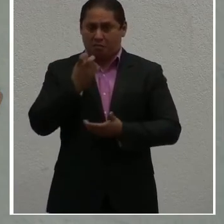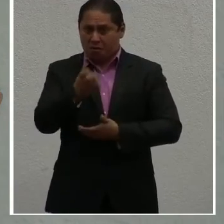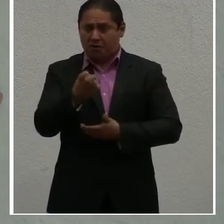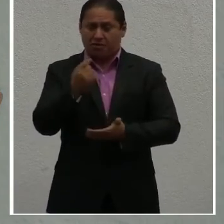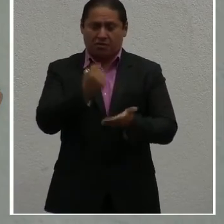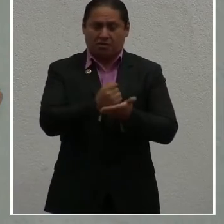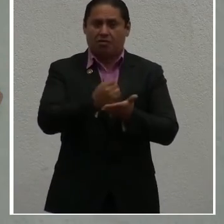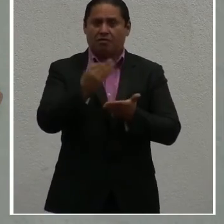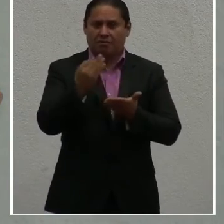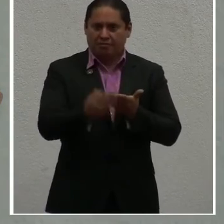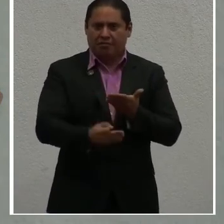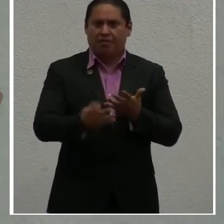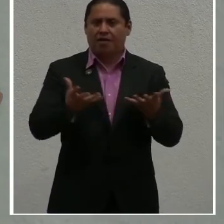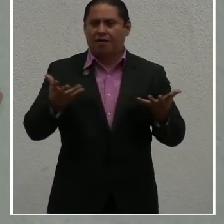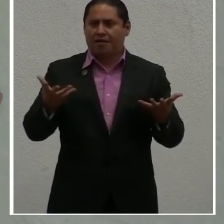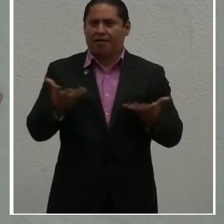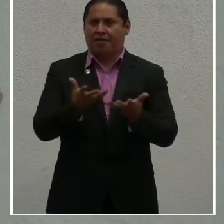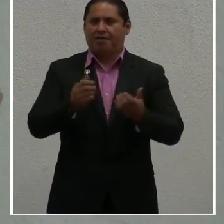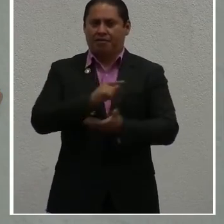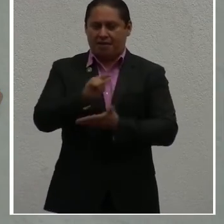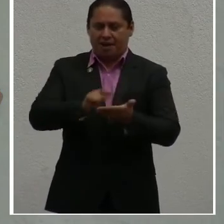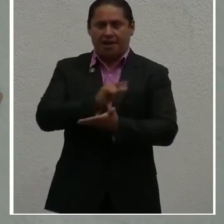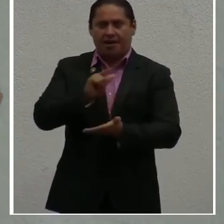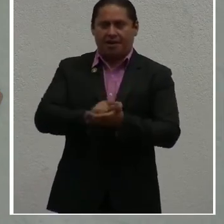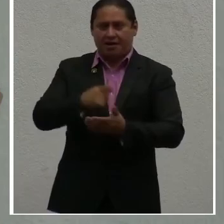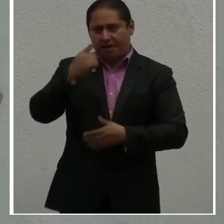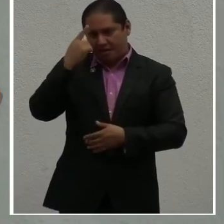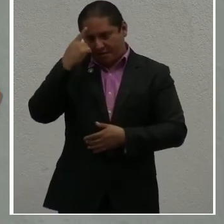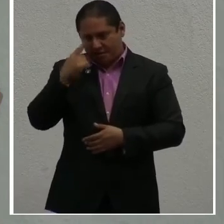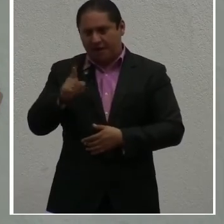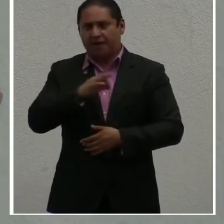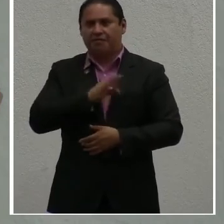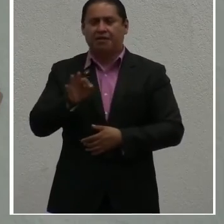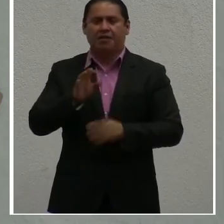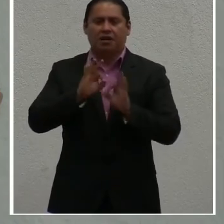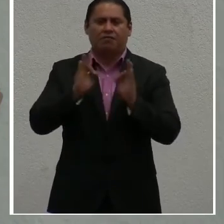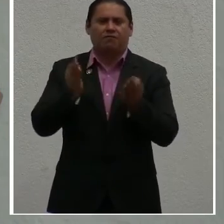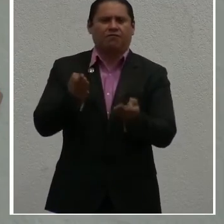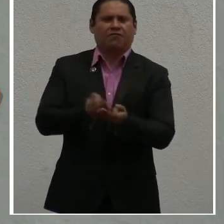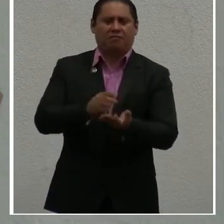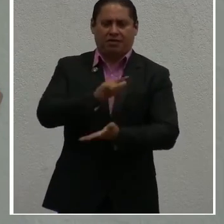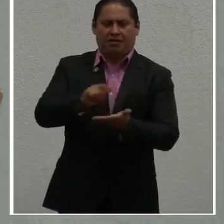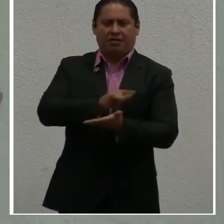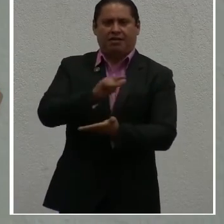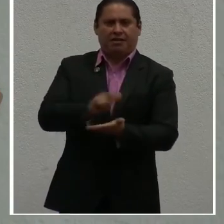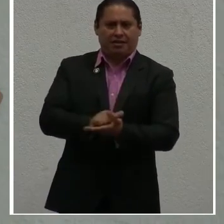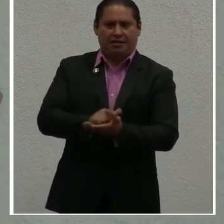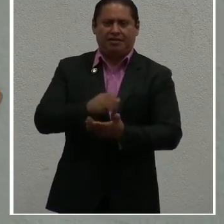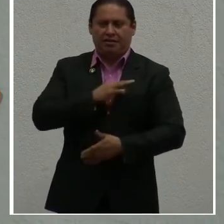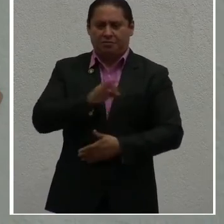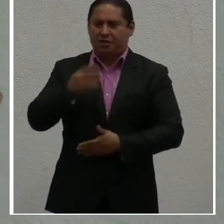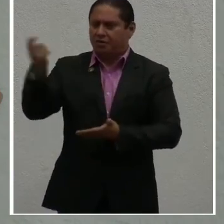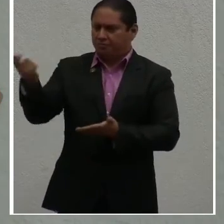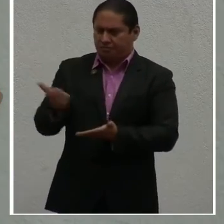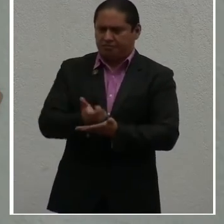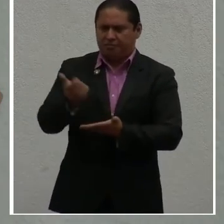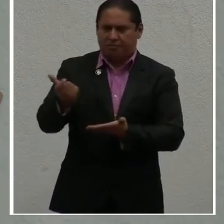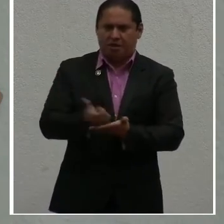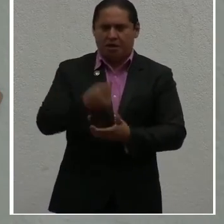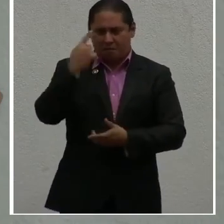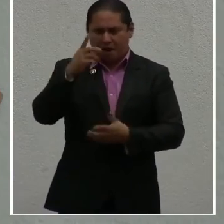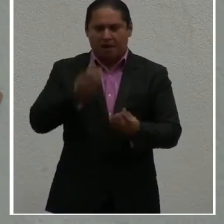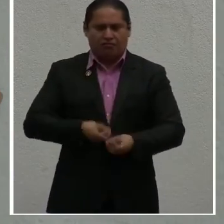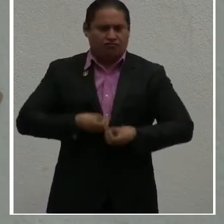haciendo a través de la ley para que haya una forma legal de obtener este ingreso en beneficio de los